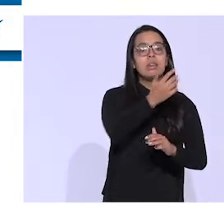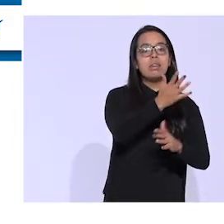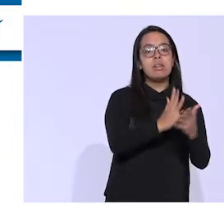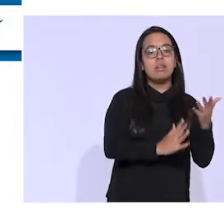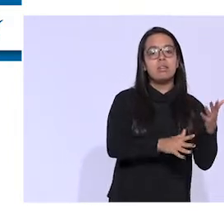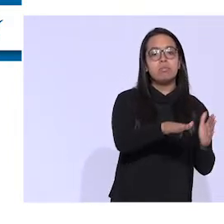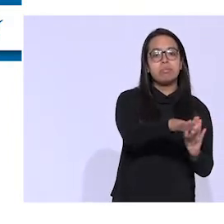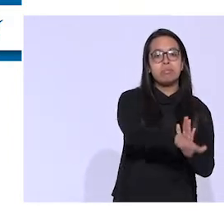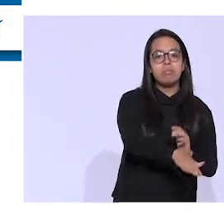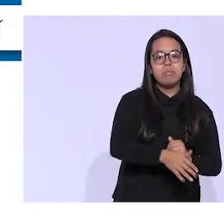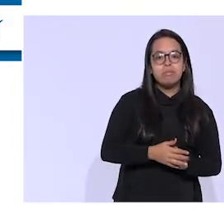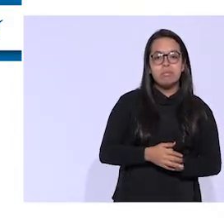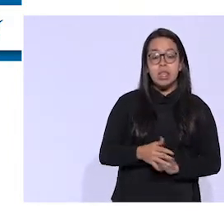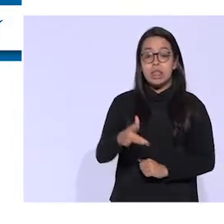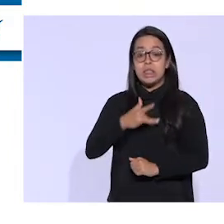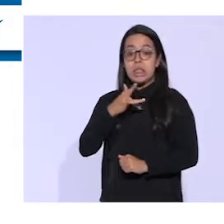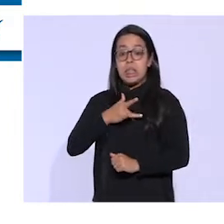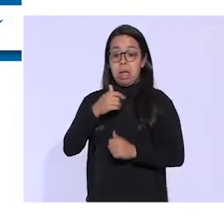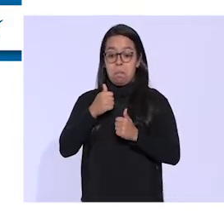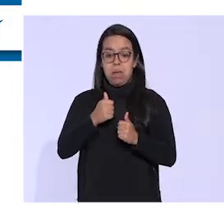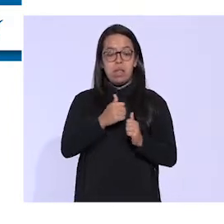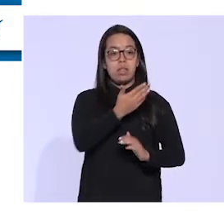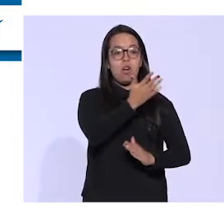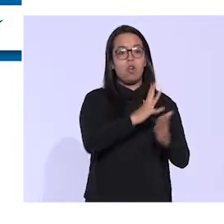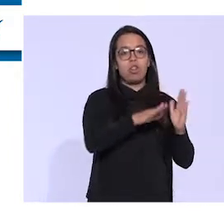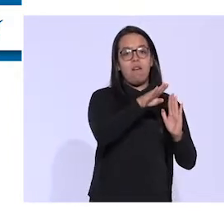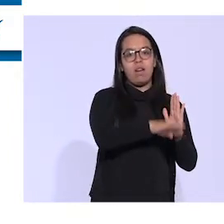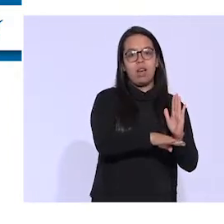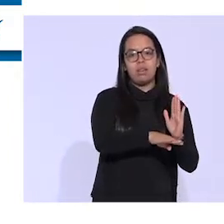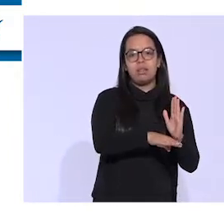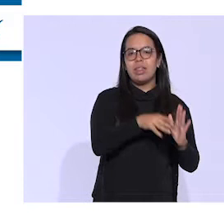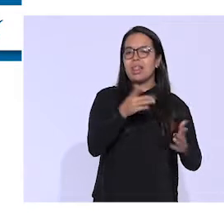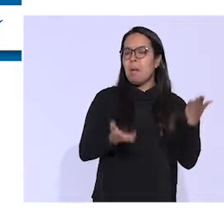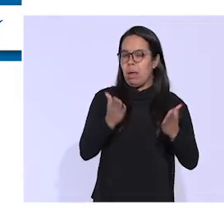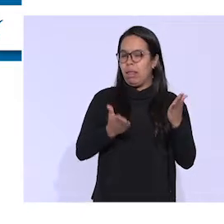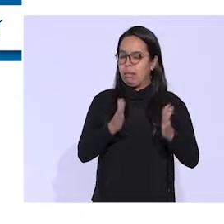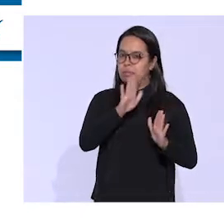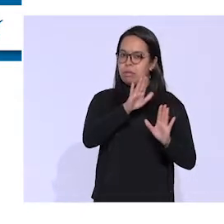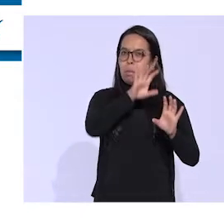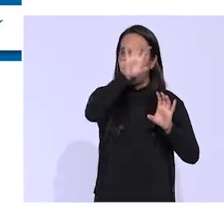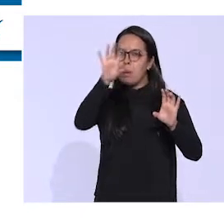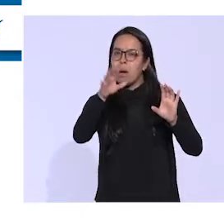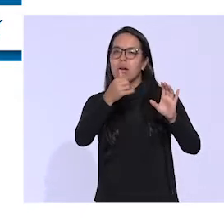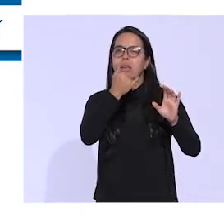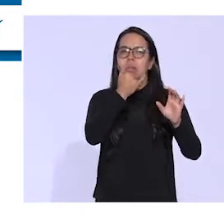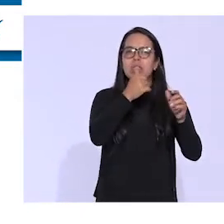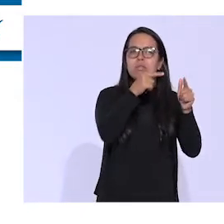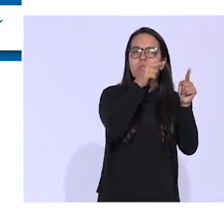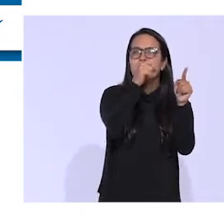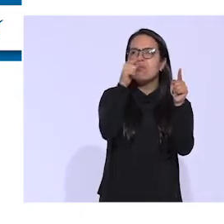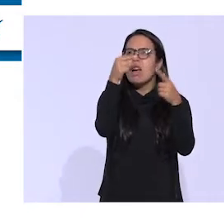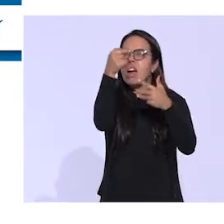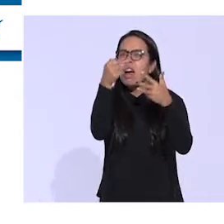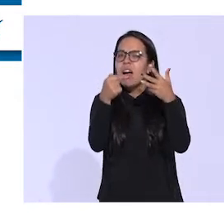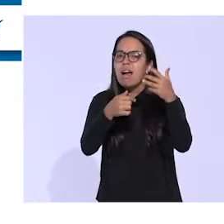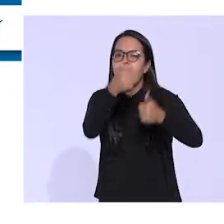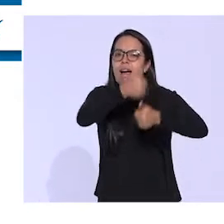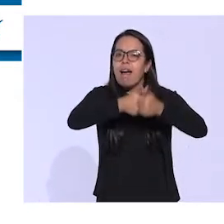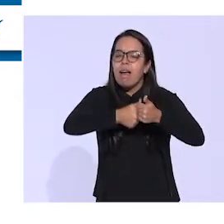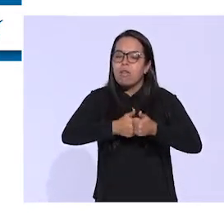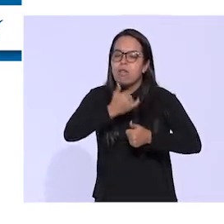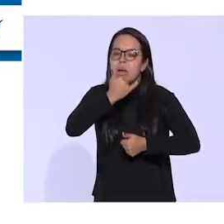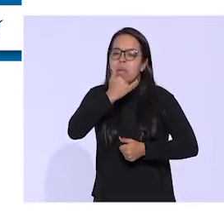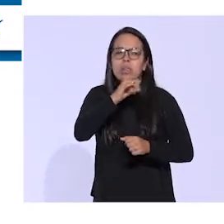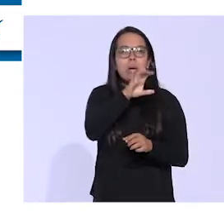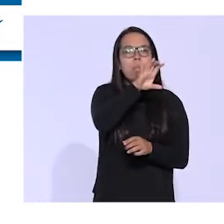manera agregada, ya veremos qué ocurre cuando lo analicemos por país. ¿De acuerdo? Es decir, ya veremos qué ocurre cuando analizamos dentro de cada